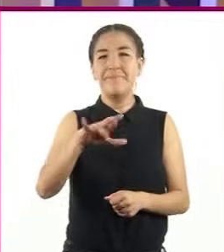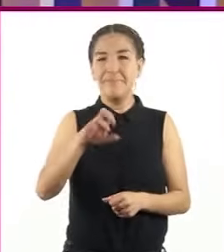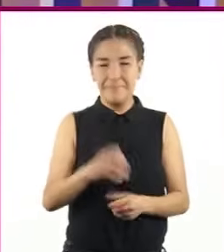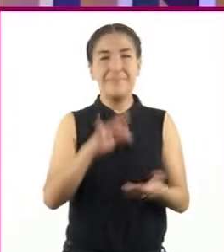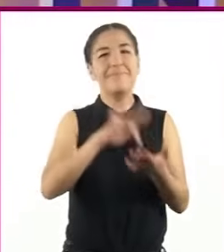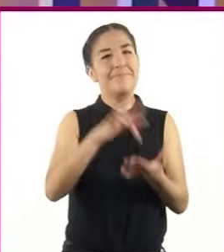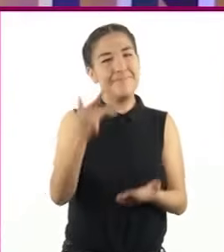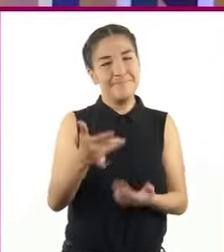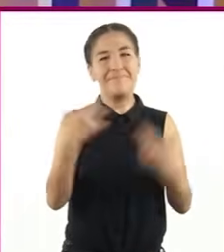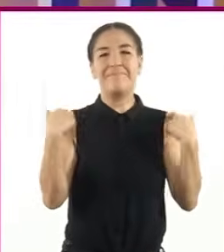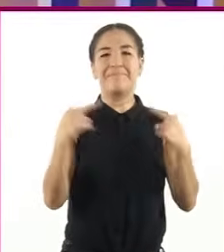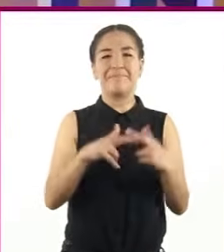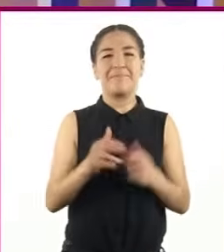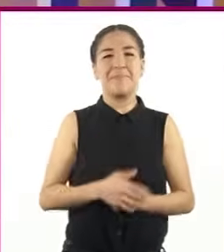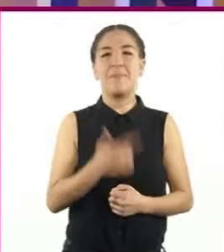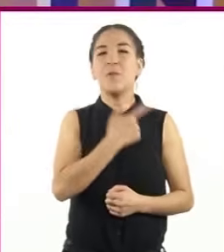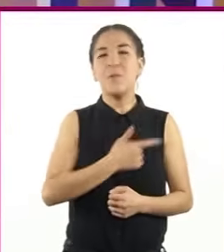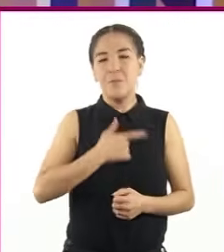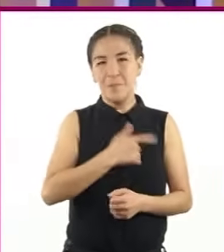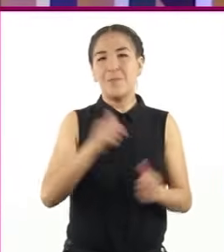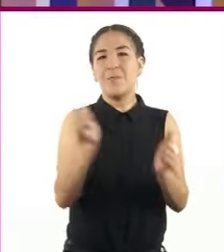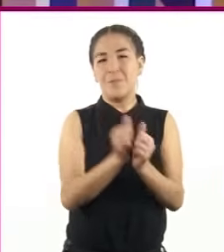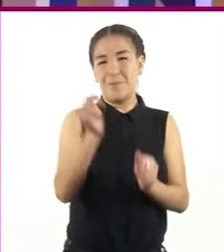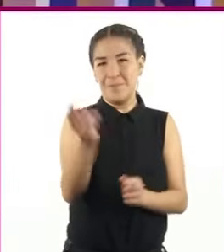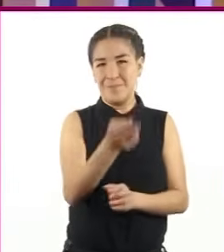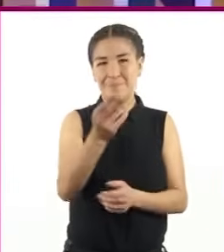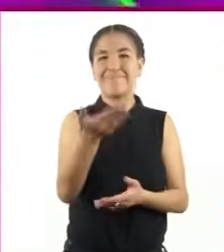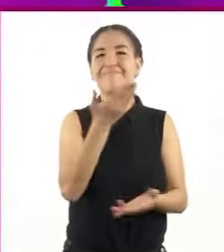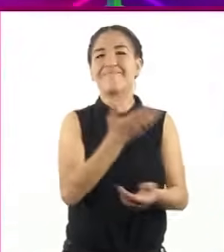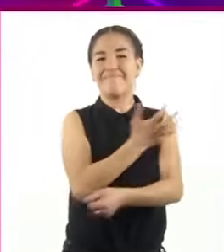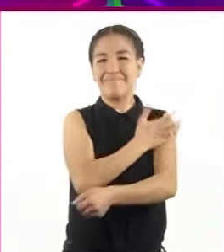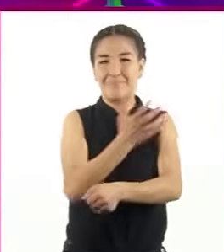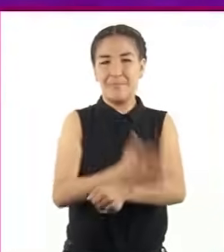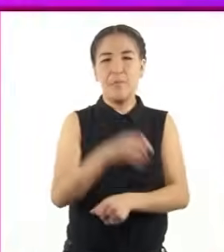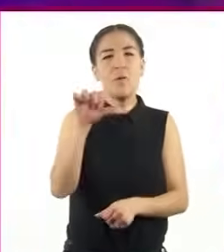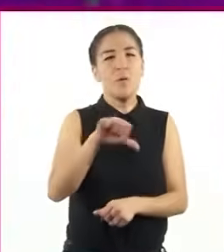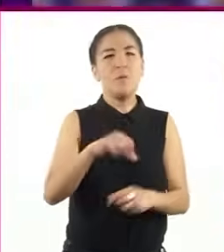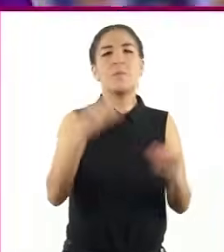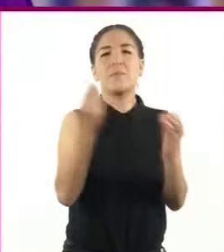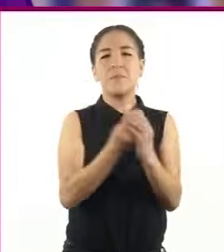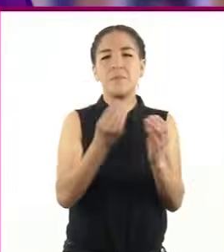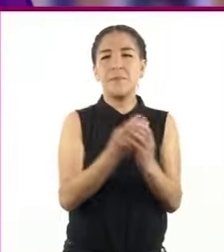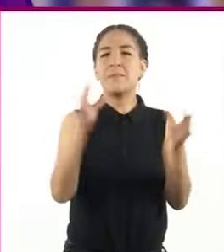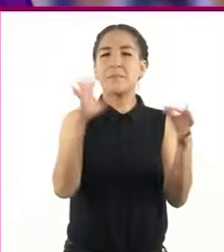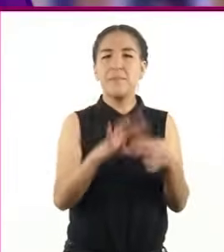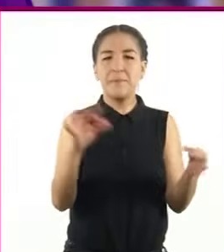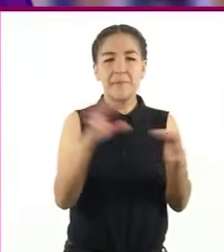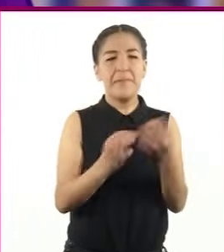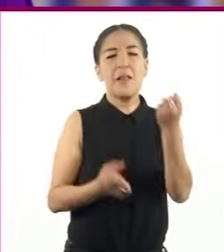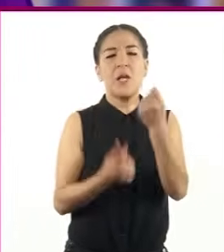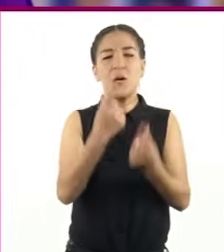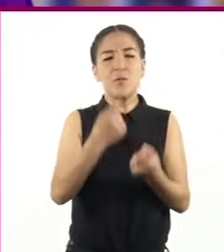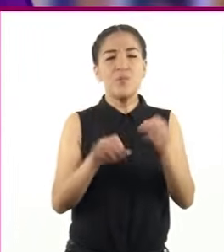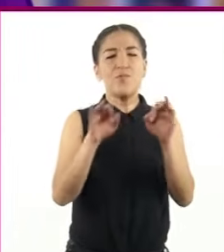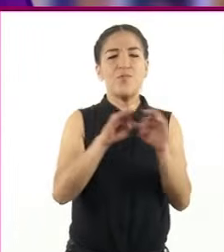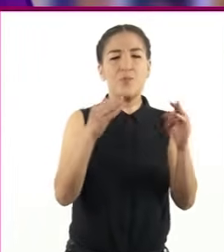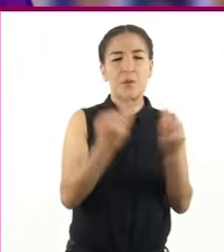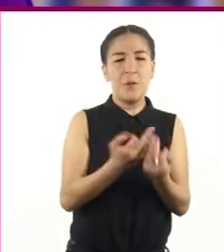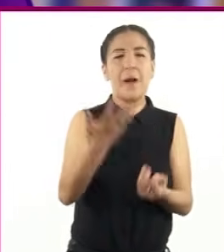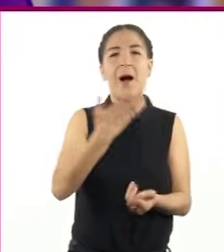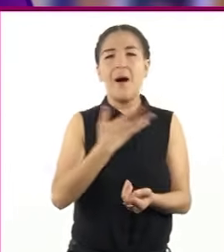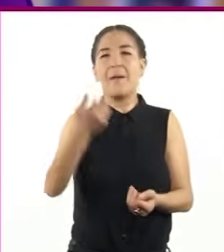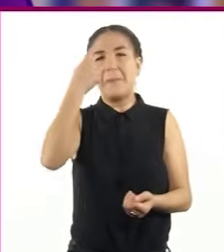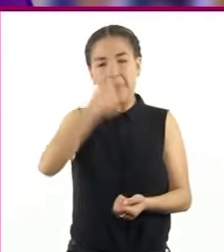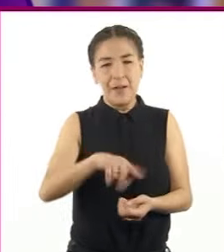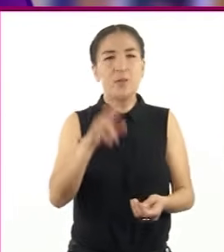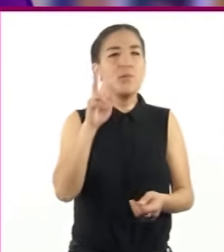maestro Eber. Es un gusto que ustedes nos acompañen. En esta sesión explicaremos algunas formas que existen para verificar